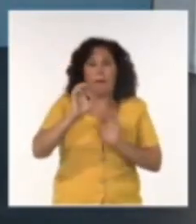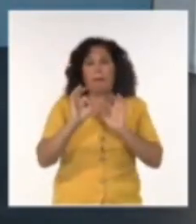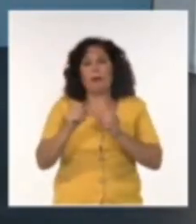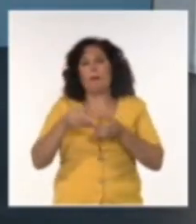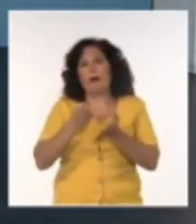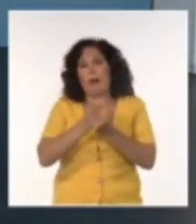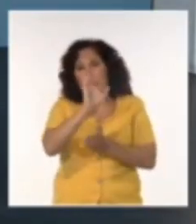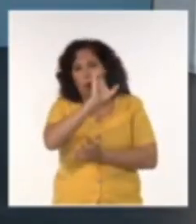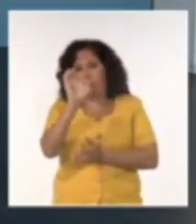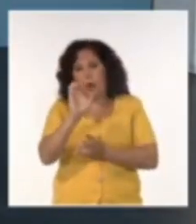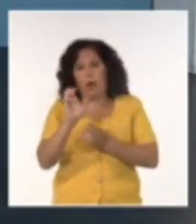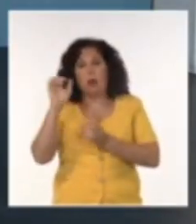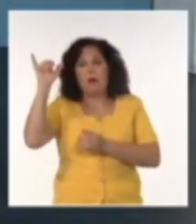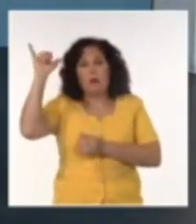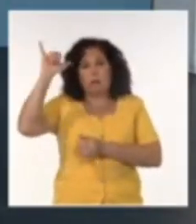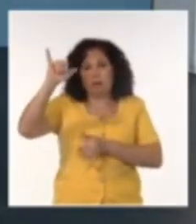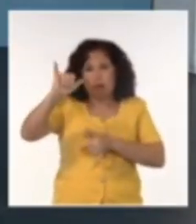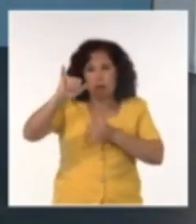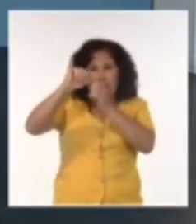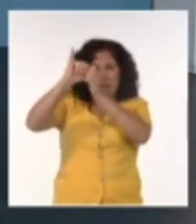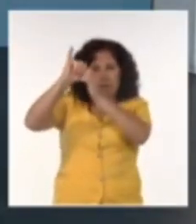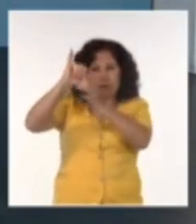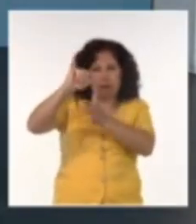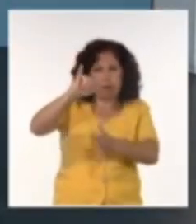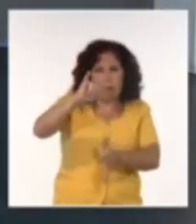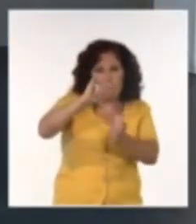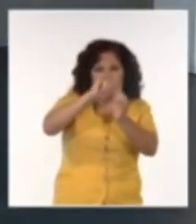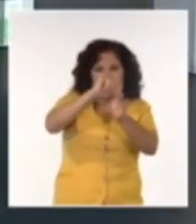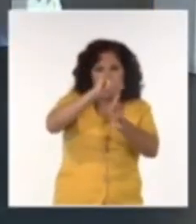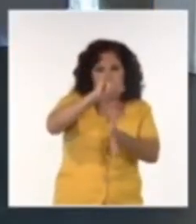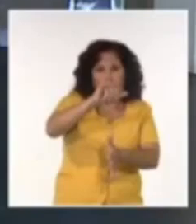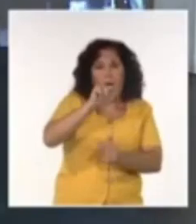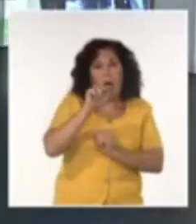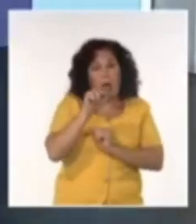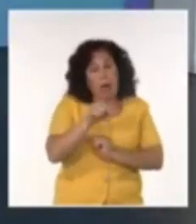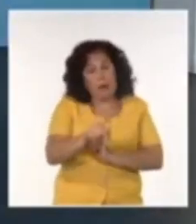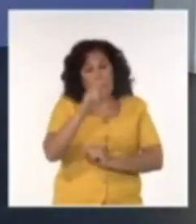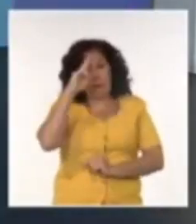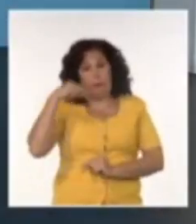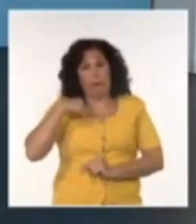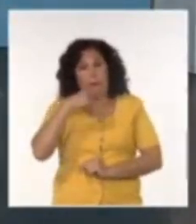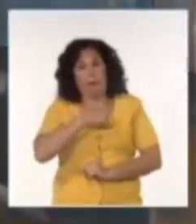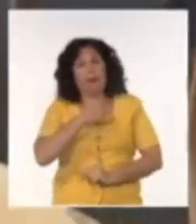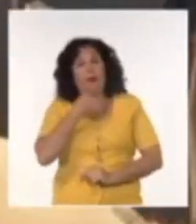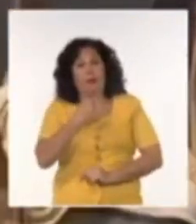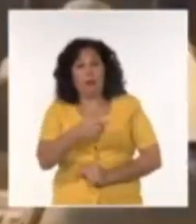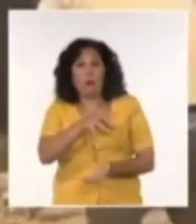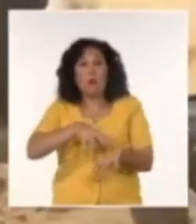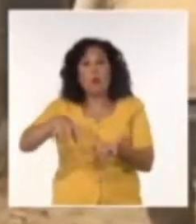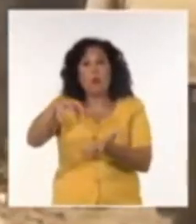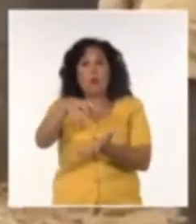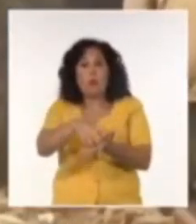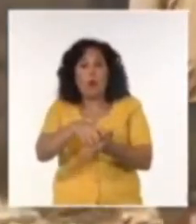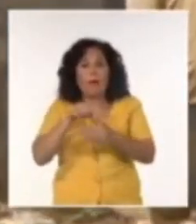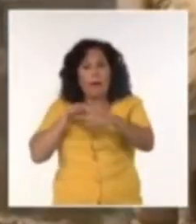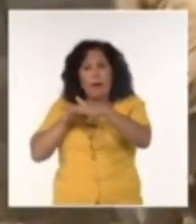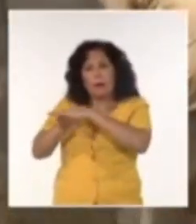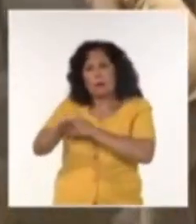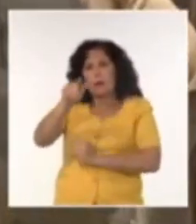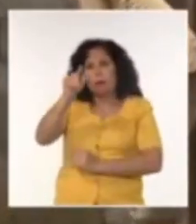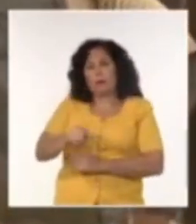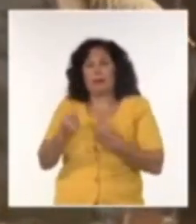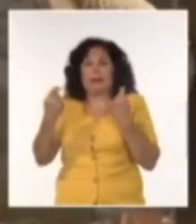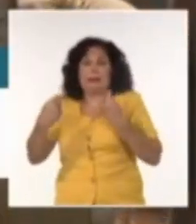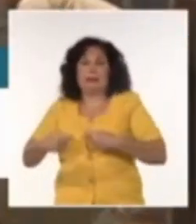barrio de Sheikh Radaban, en la ciudad de Gaza. Autoridades médicas gazatíes destacan que en el lugar se refugiaban personas desplazadas. Las fuerzas